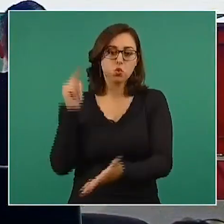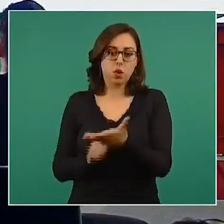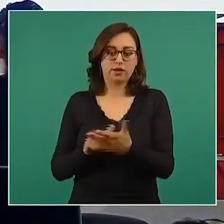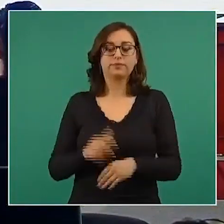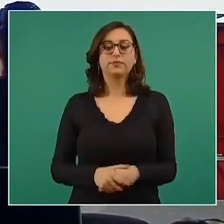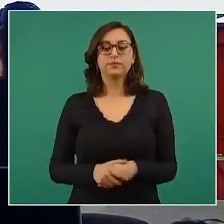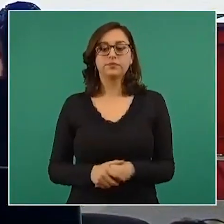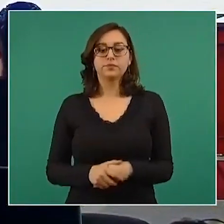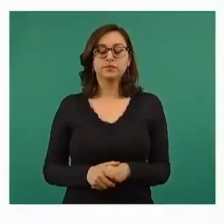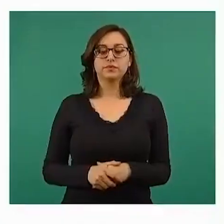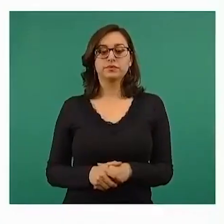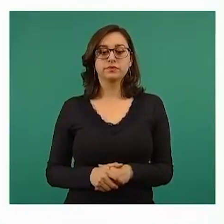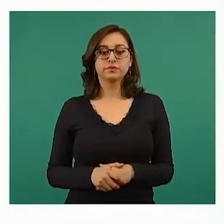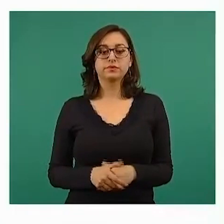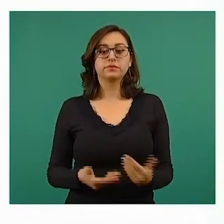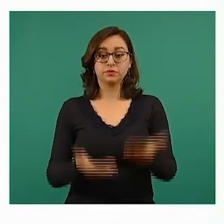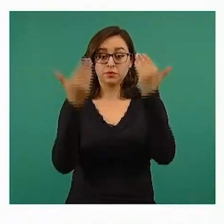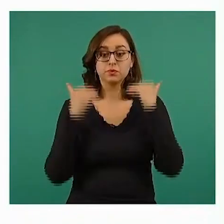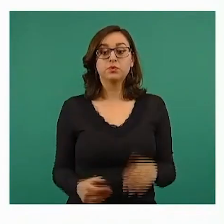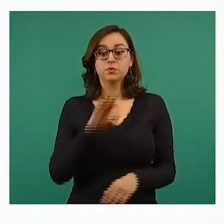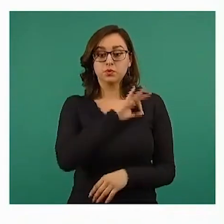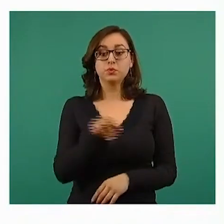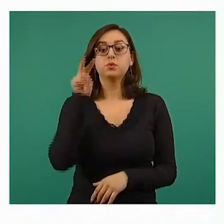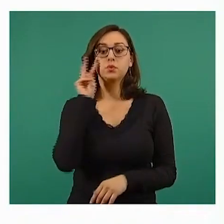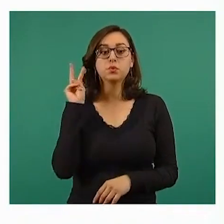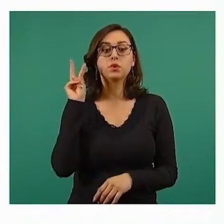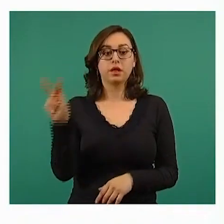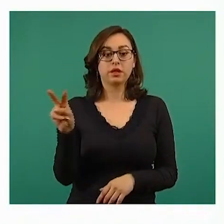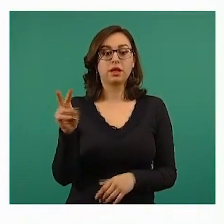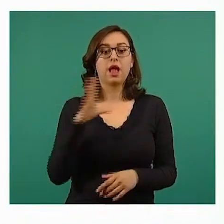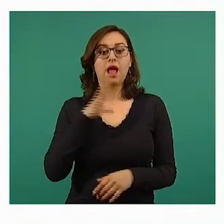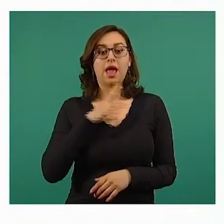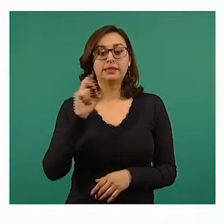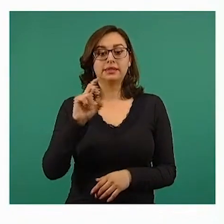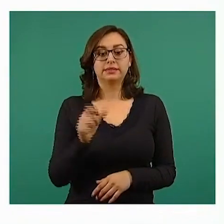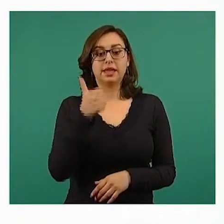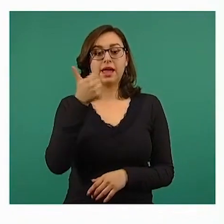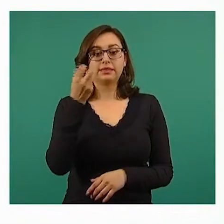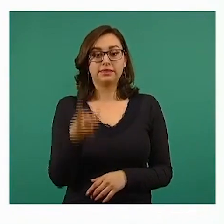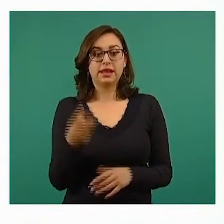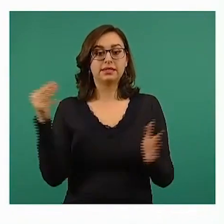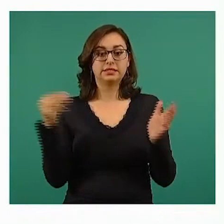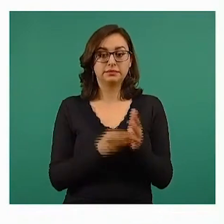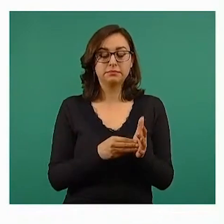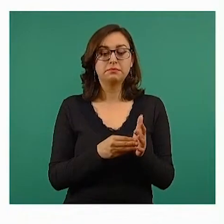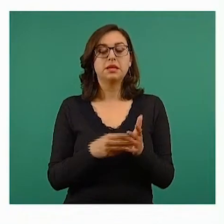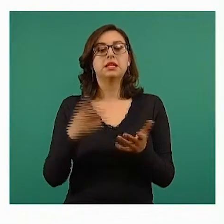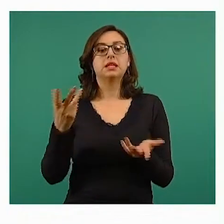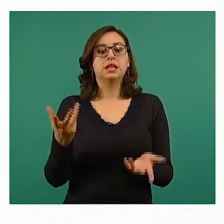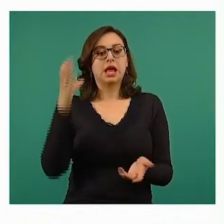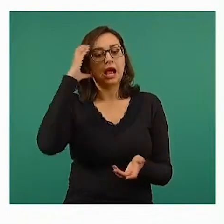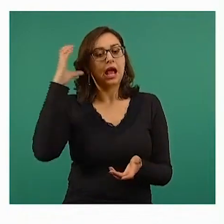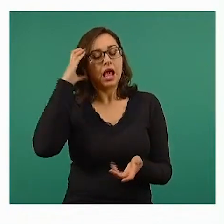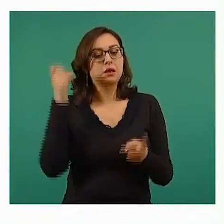Esta es la infraestructura instalada máxima que tenemos. Como pueden observar, tenemos 33.793 camas sensibles, de las